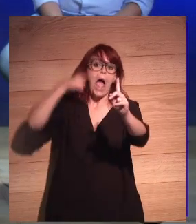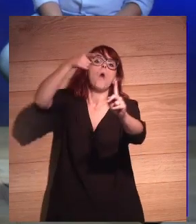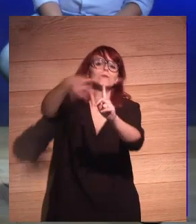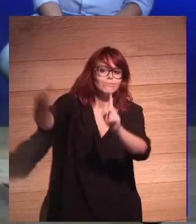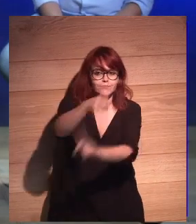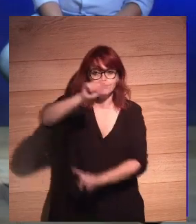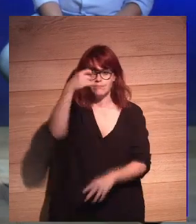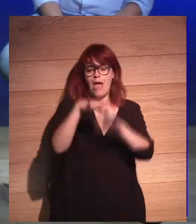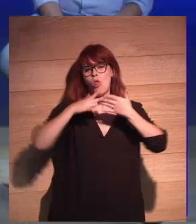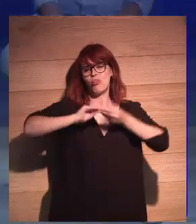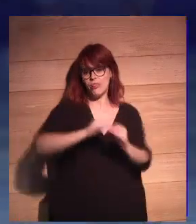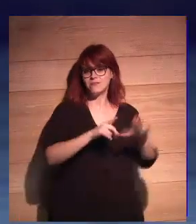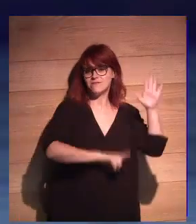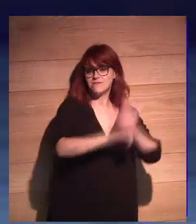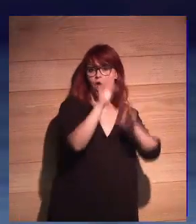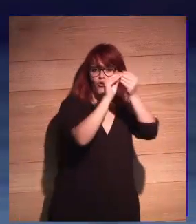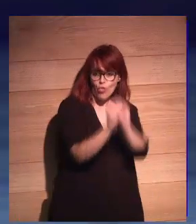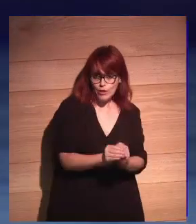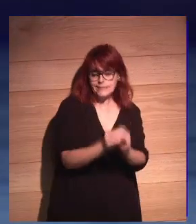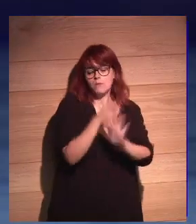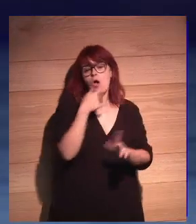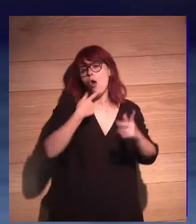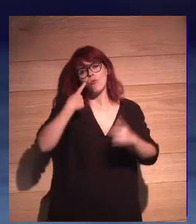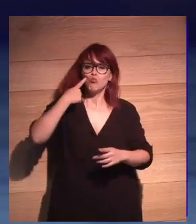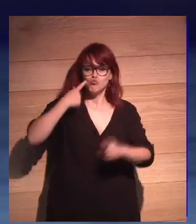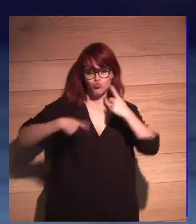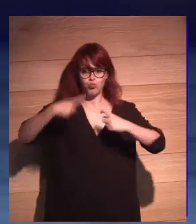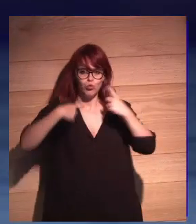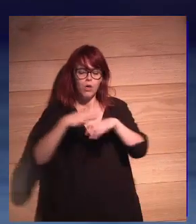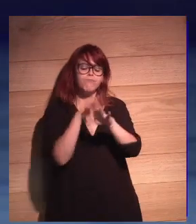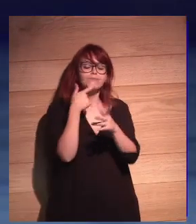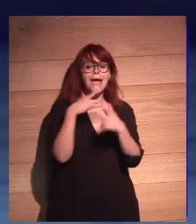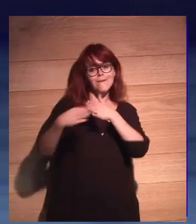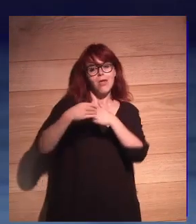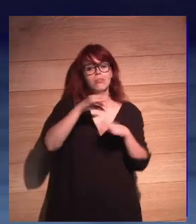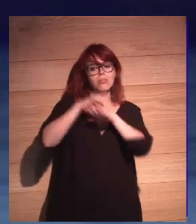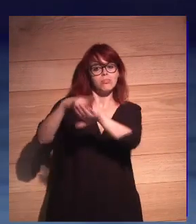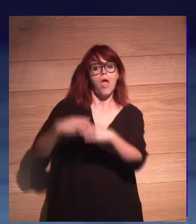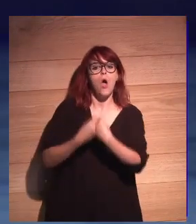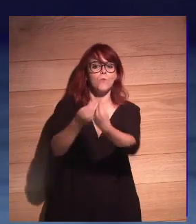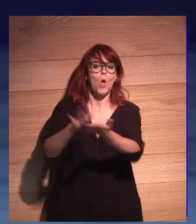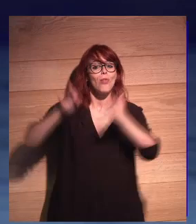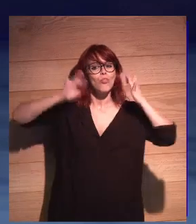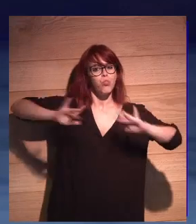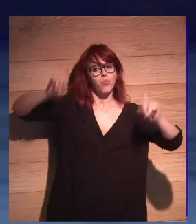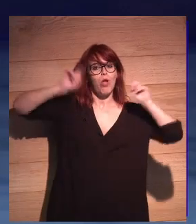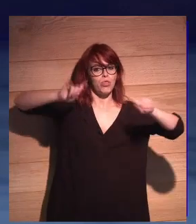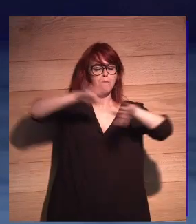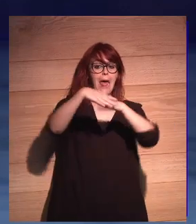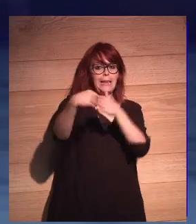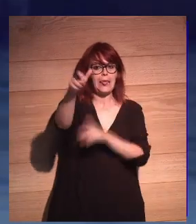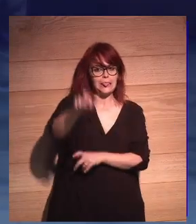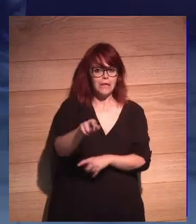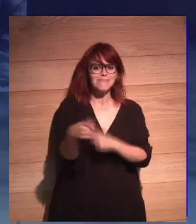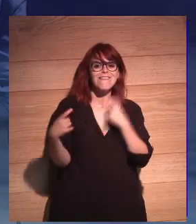y ahora, bueno, ya llevamos años desarrollando toda esa fase de consultoría donde ayudamos a los clientes a... Educación Exacto. al cliente, ¿no? Para Exacto. saber